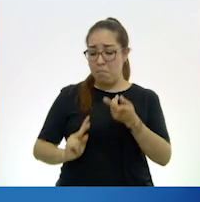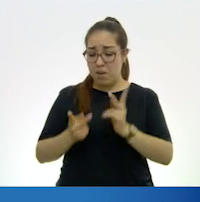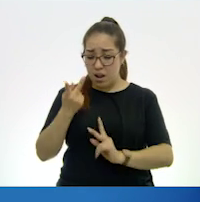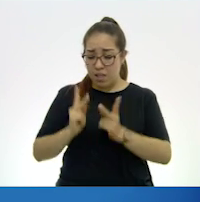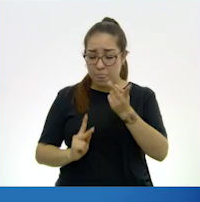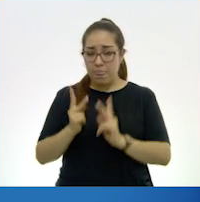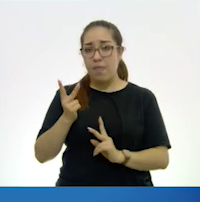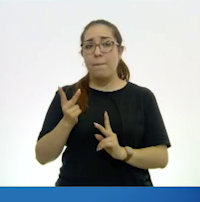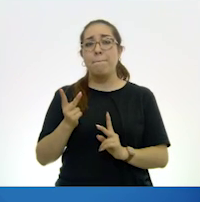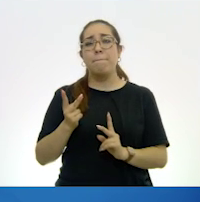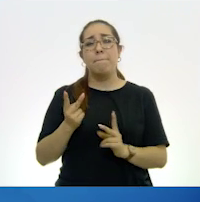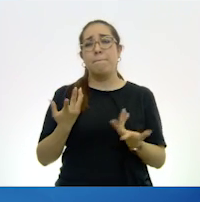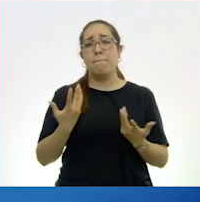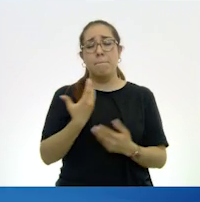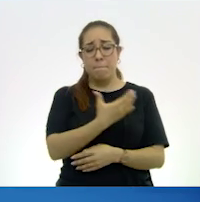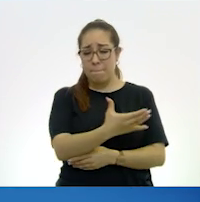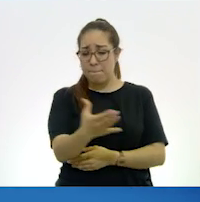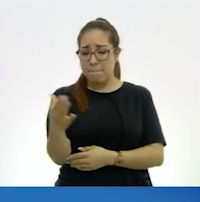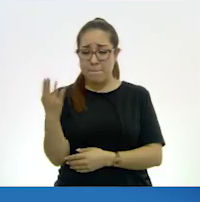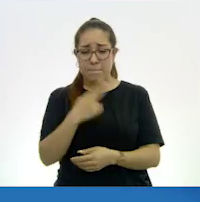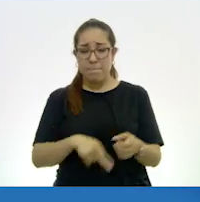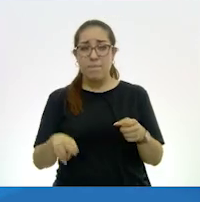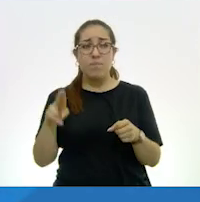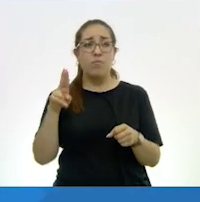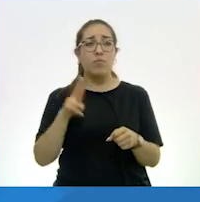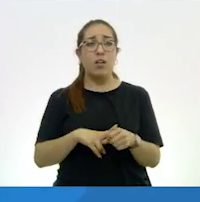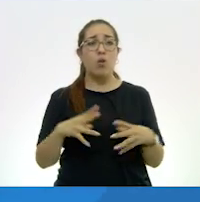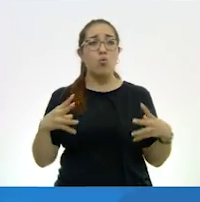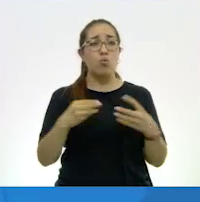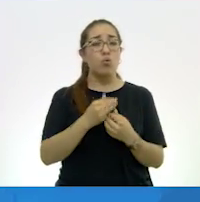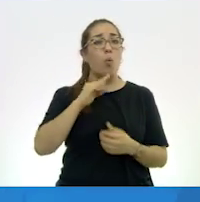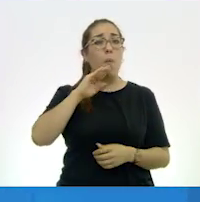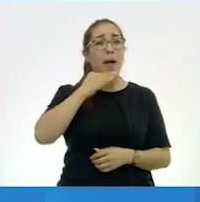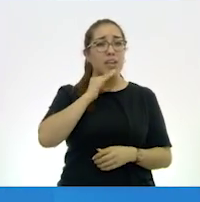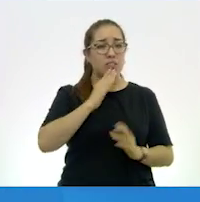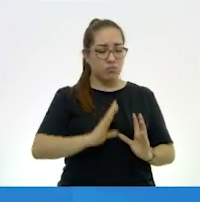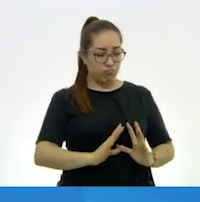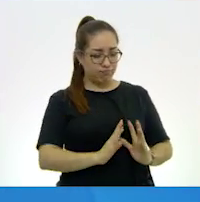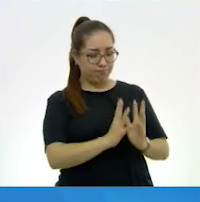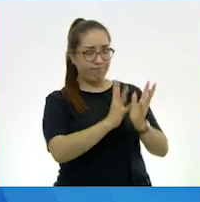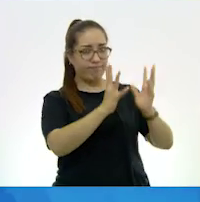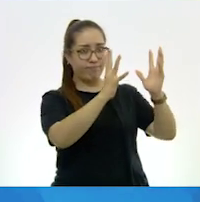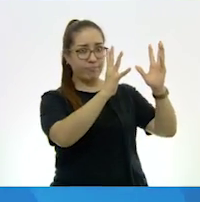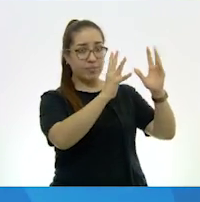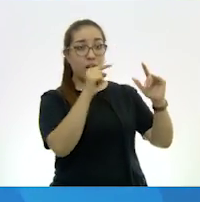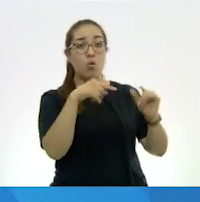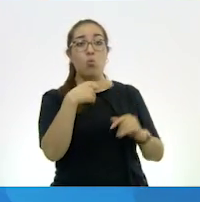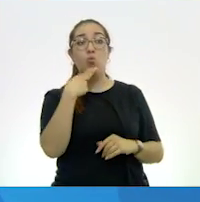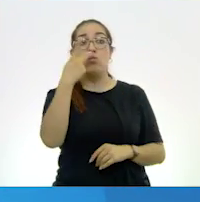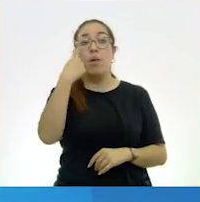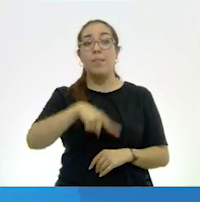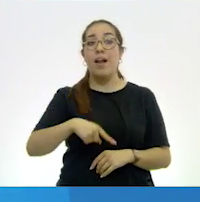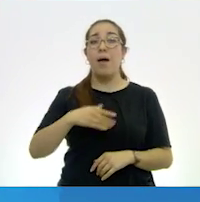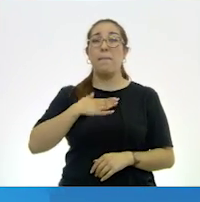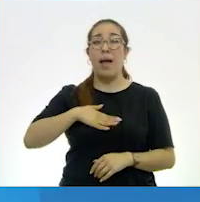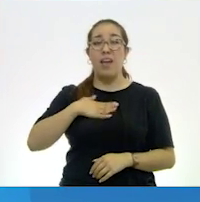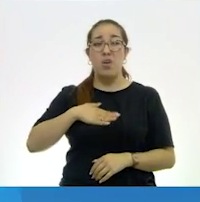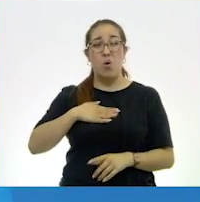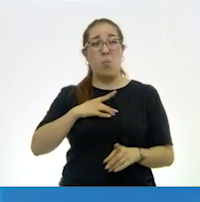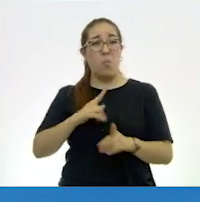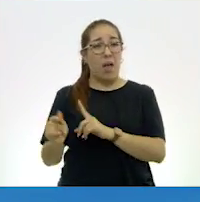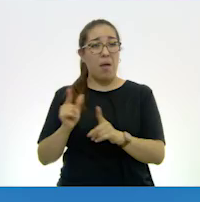silvestre. Es común encontrarla cerca de las milpas. Se utiliza para la diarrea y el